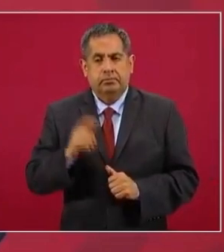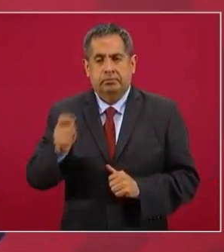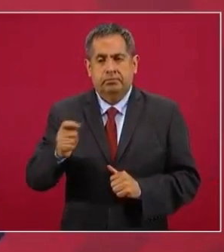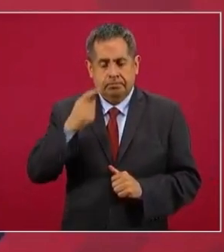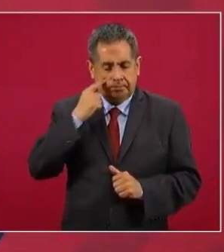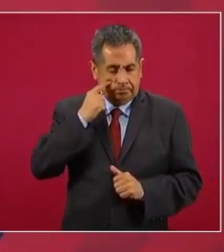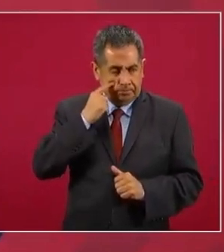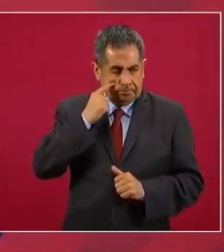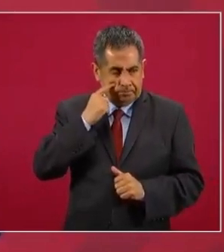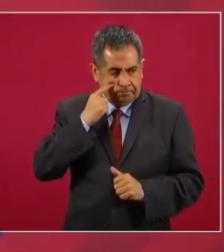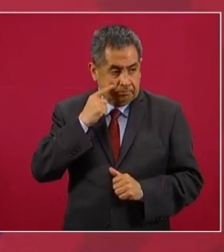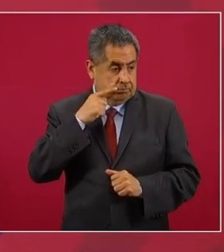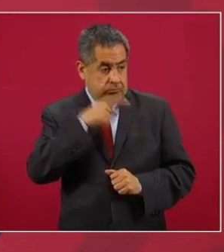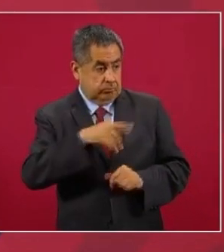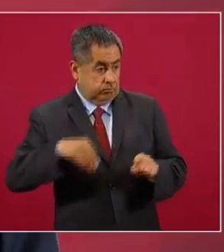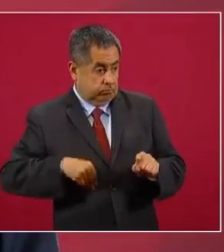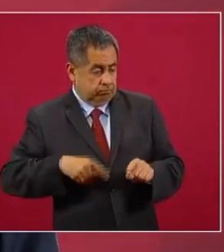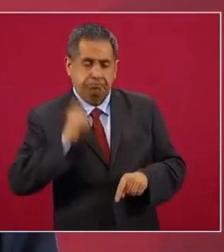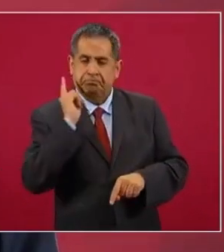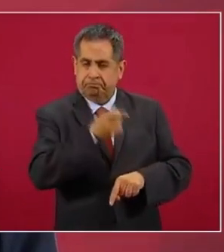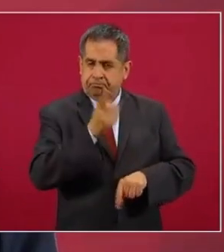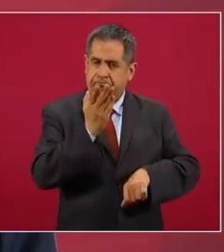se finquen responsabilidades.